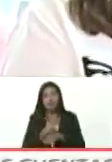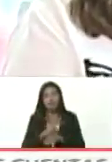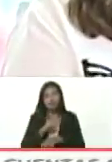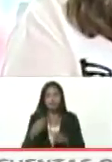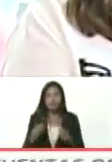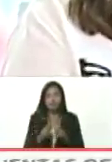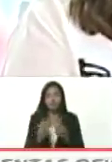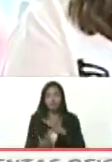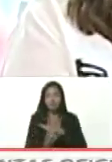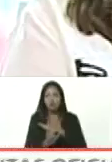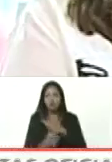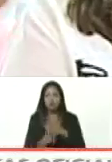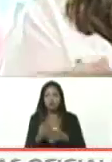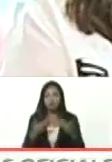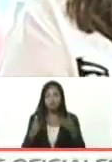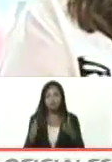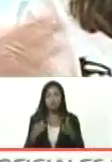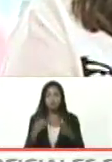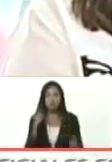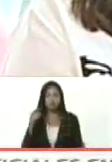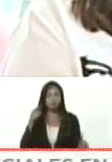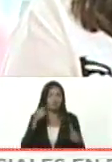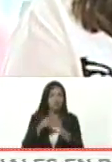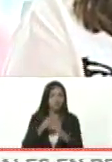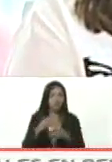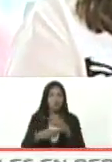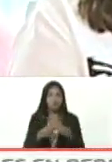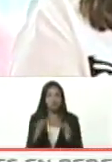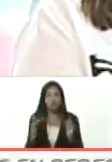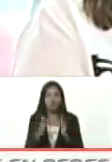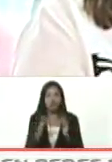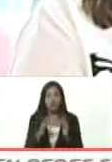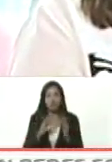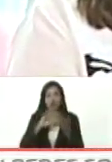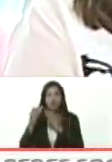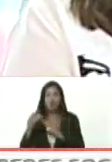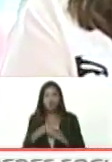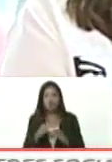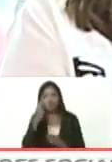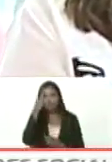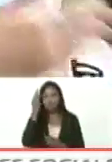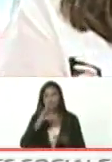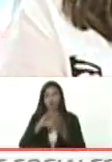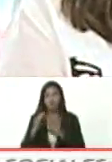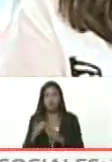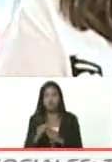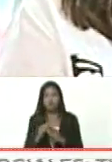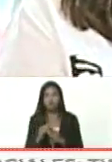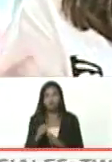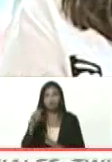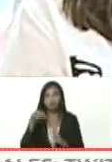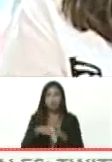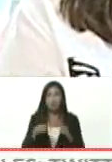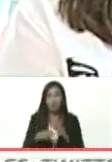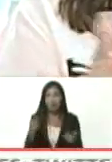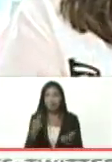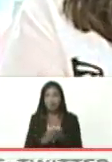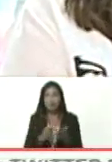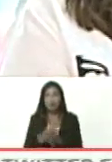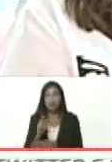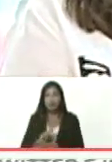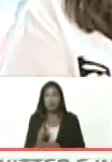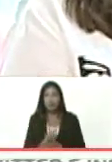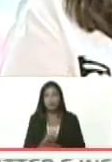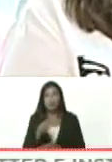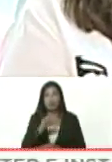plataforma tecnológica que nos permite directamente conectarnos con las comunas y con los consejos comunales para bajar los recursos inmediatamente.